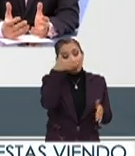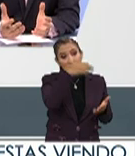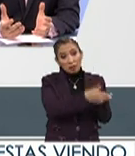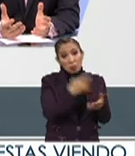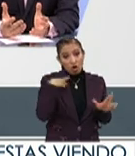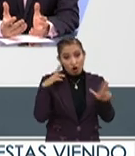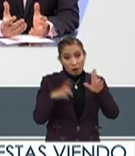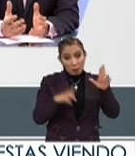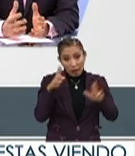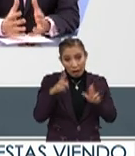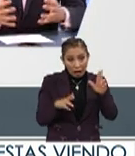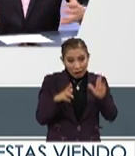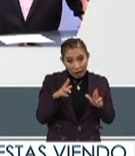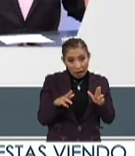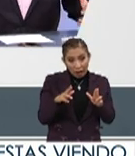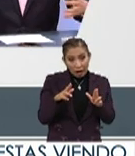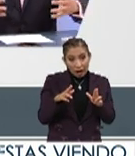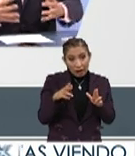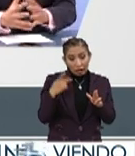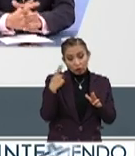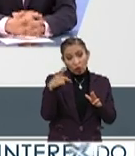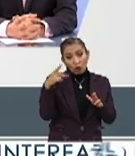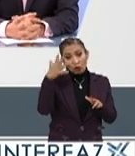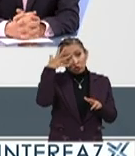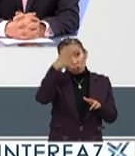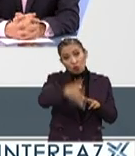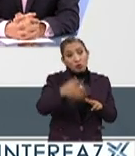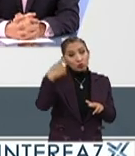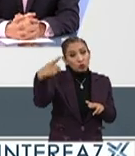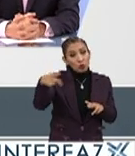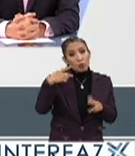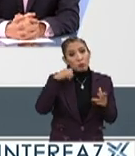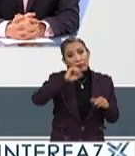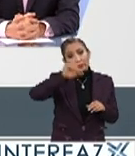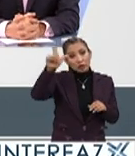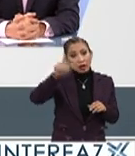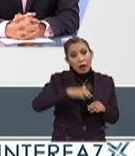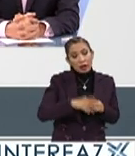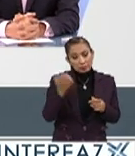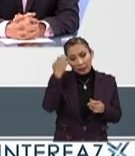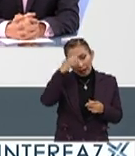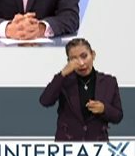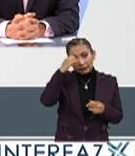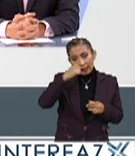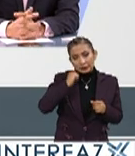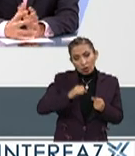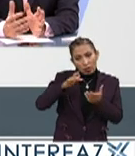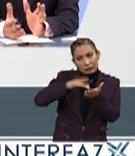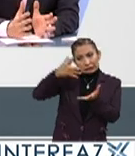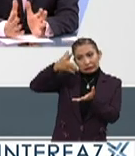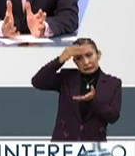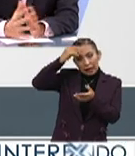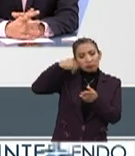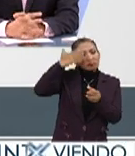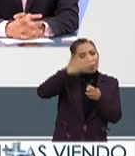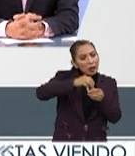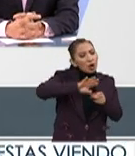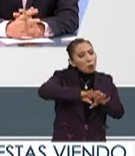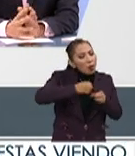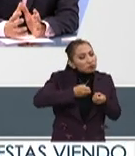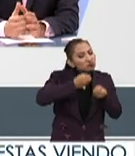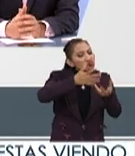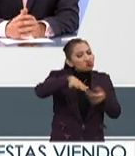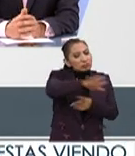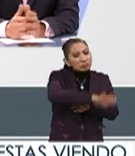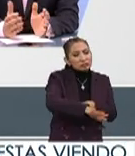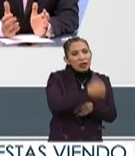como normalista pues en tu futuro, ¿no? En tu futuro profesional. Son experiencias que seguramente vas a saber expresar